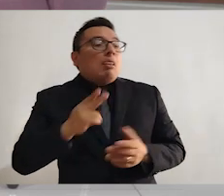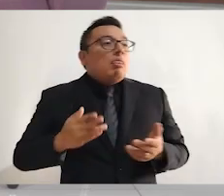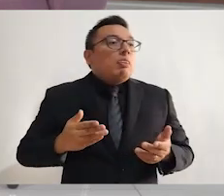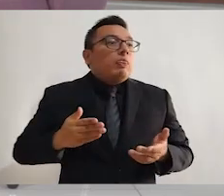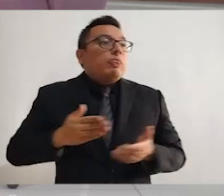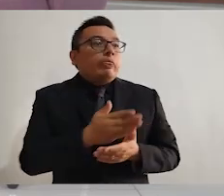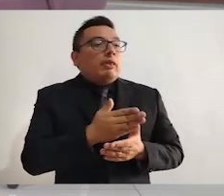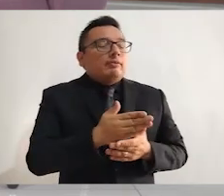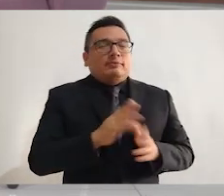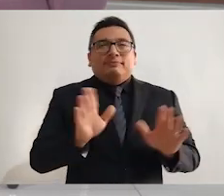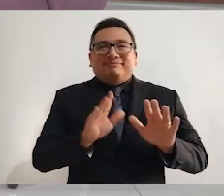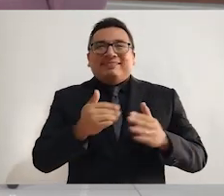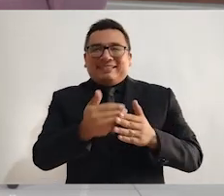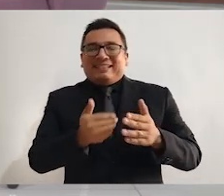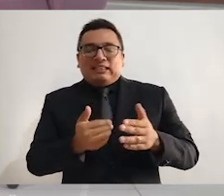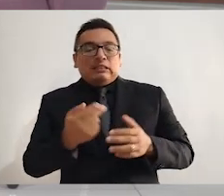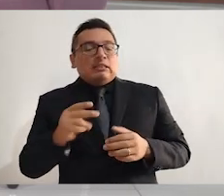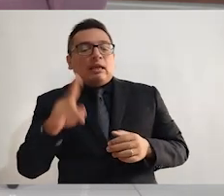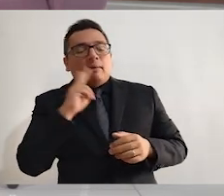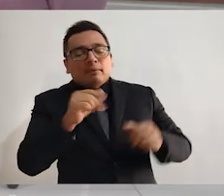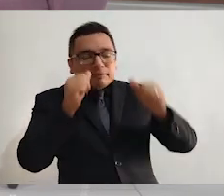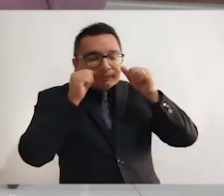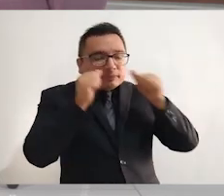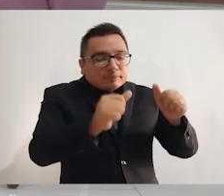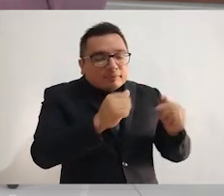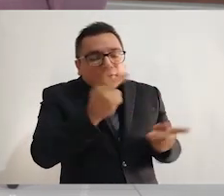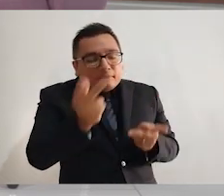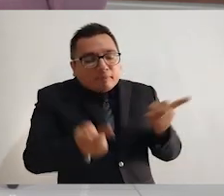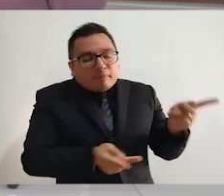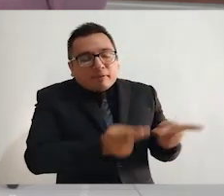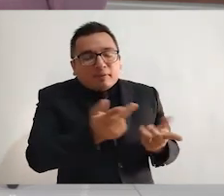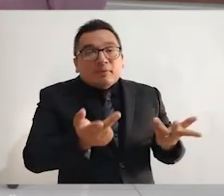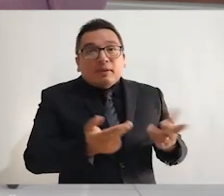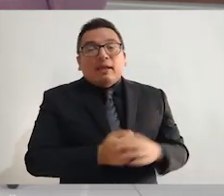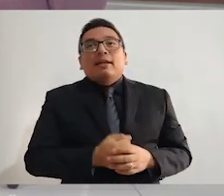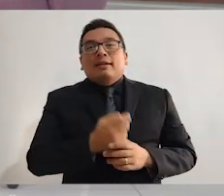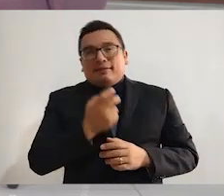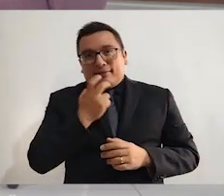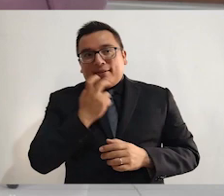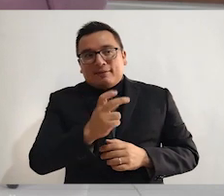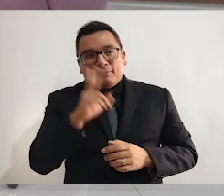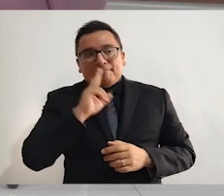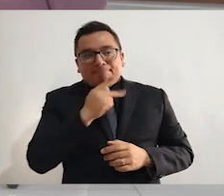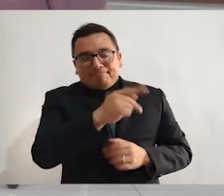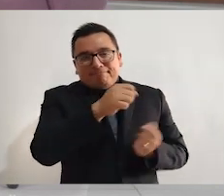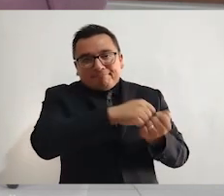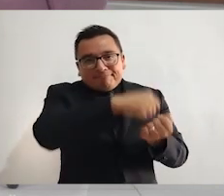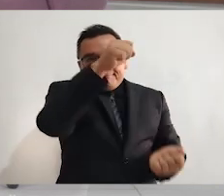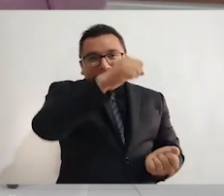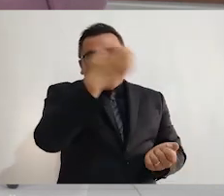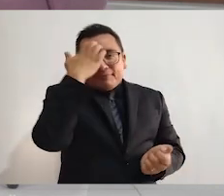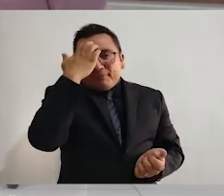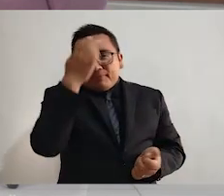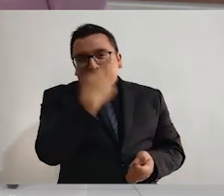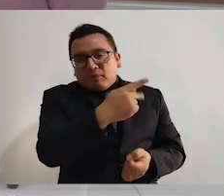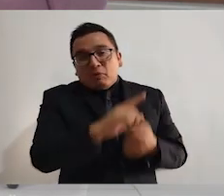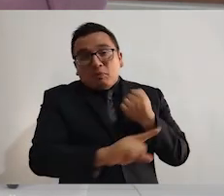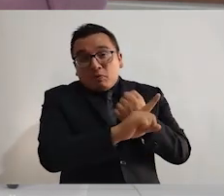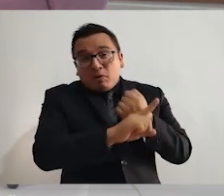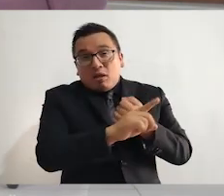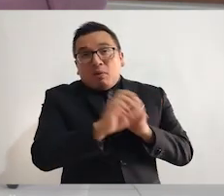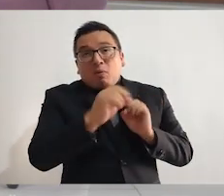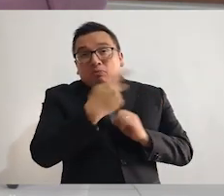pero necesitamos escucharles, necesitamos convivir con ellas y con ellos para realmente conocer su problemática y